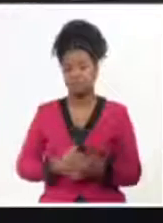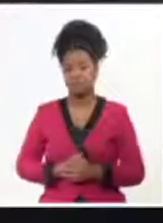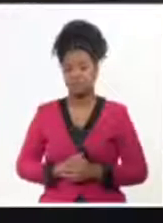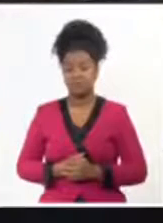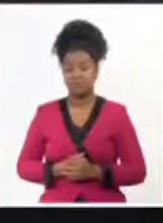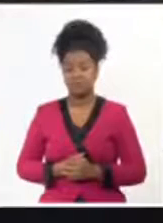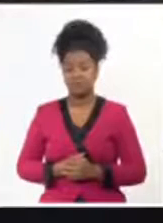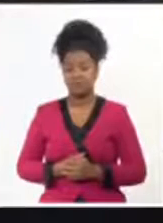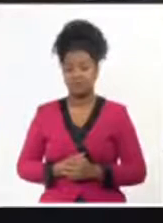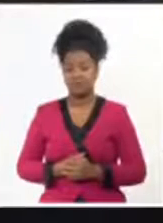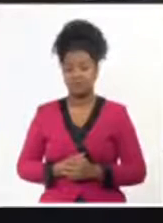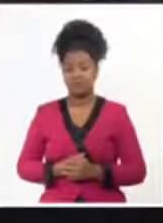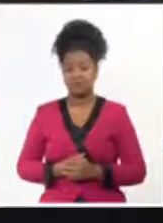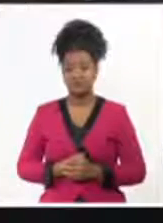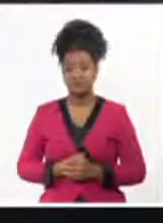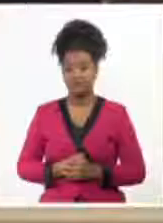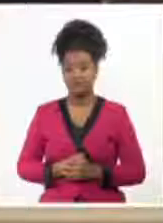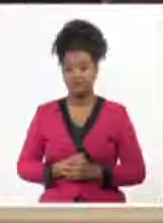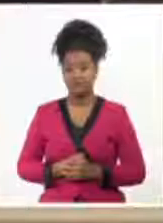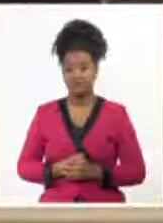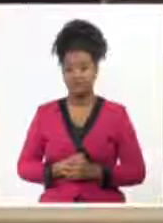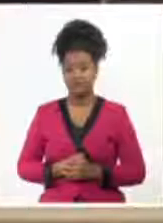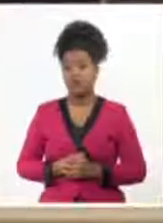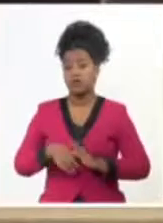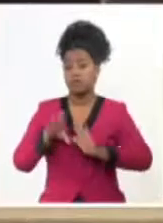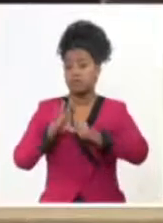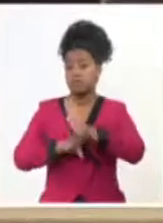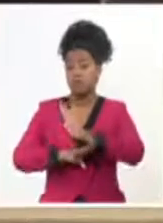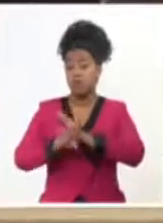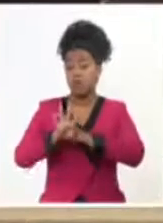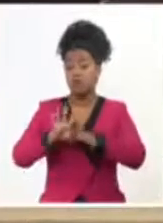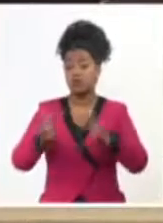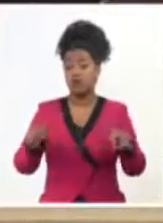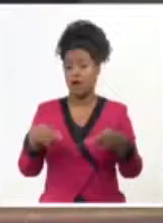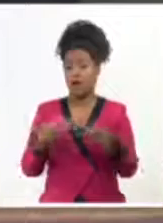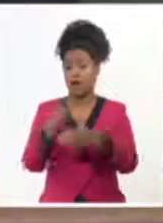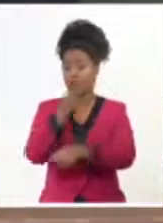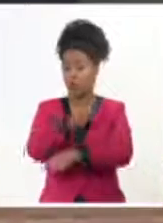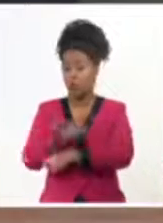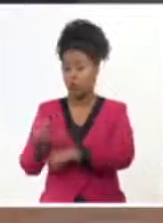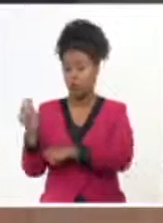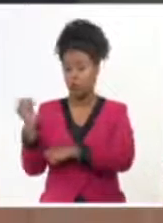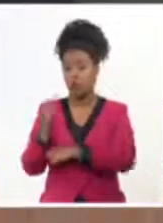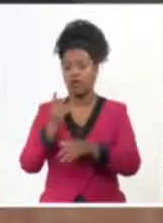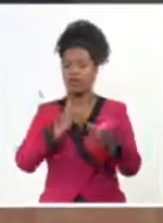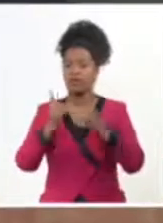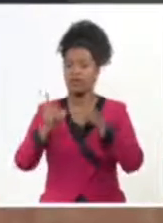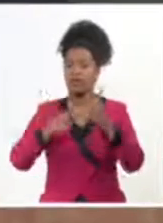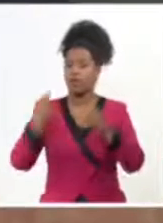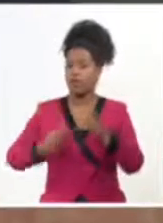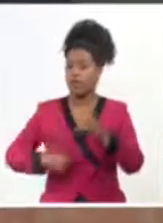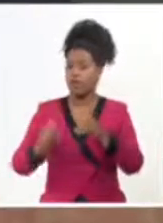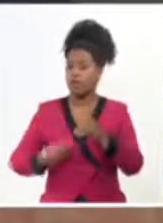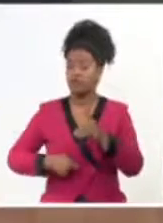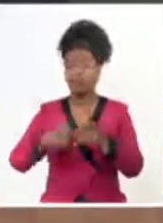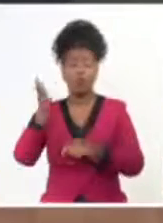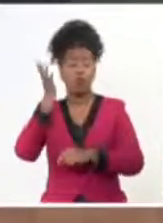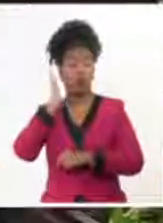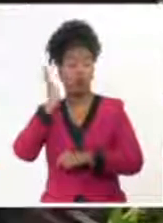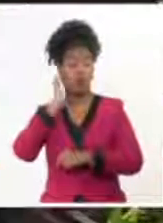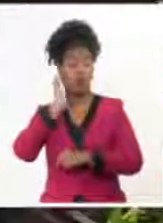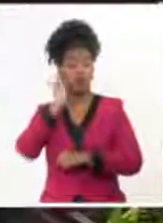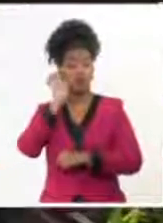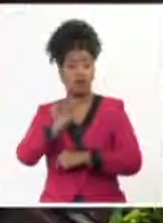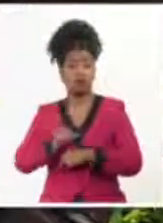El programa del cuarto seminario internacional Diálogos en torno a los derechos incluye conferencias magistrales y